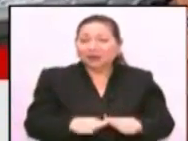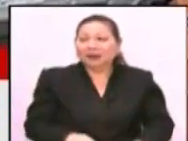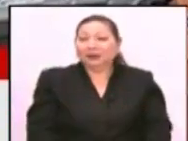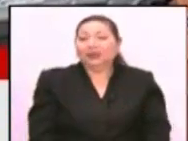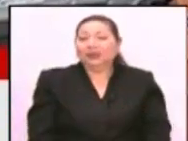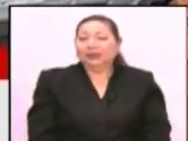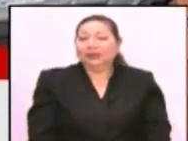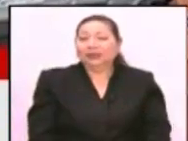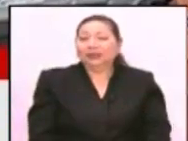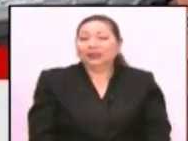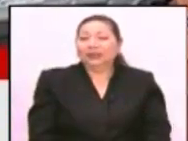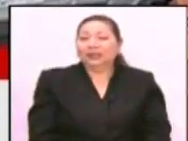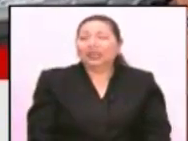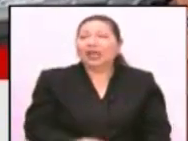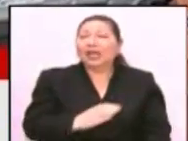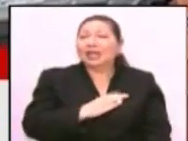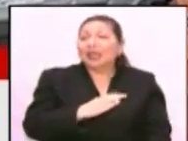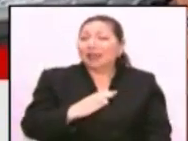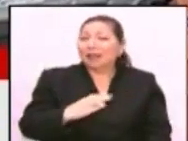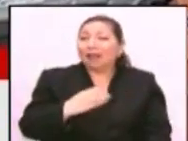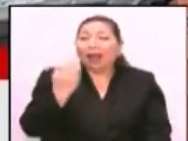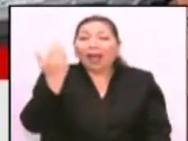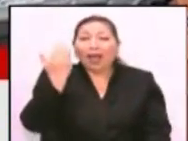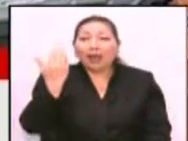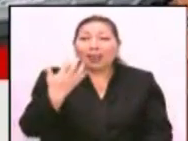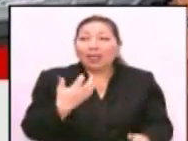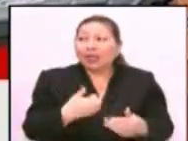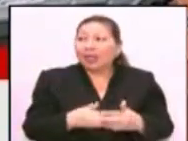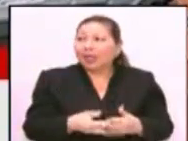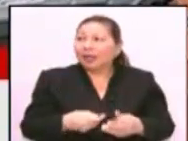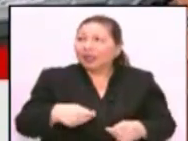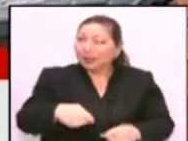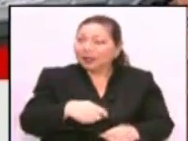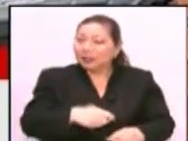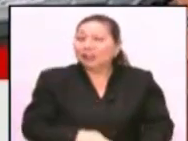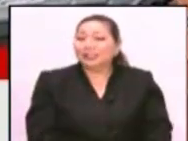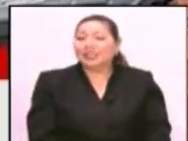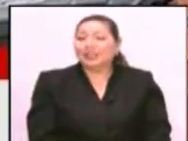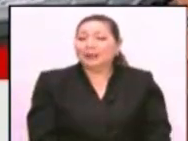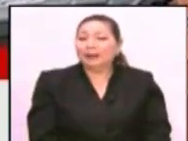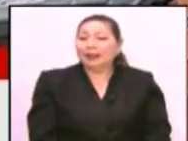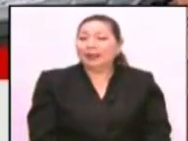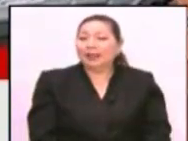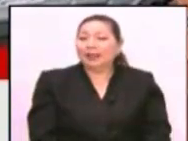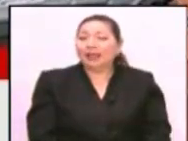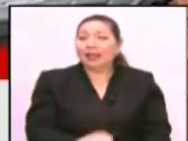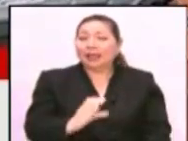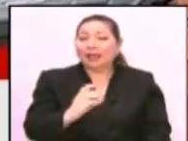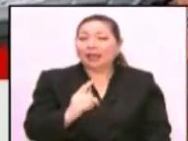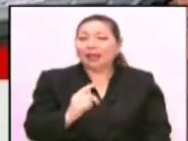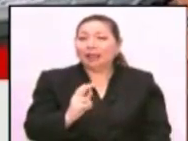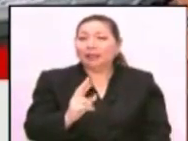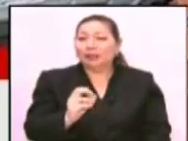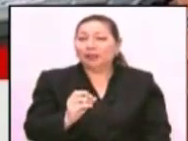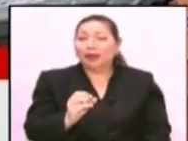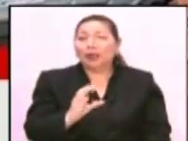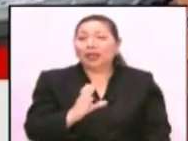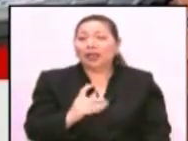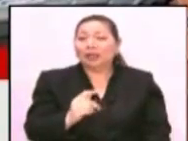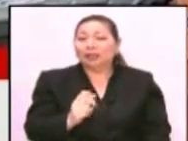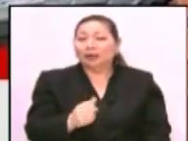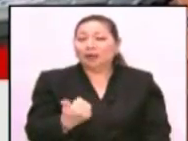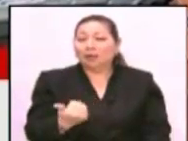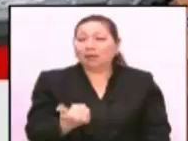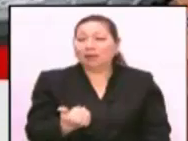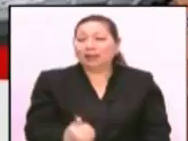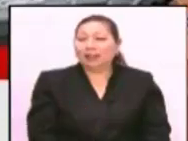penal de Callao era una antigua empresa de conservas, Castro Castro era un diseño arquitectónico,